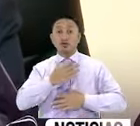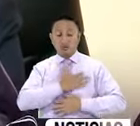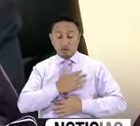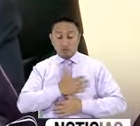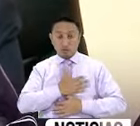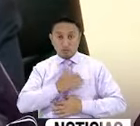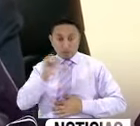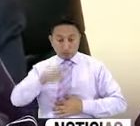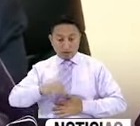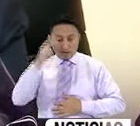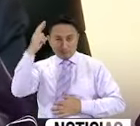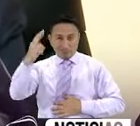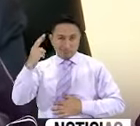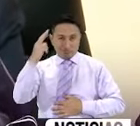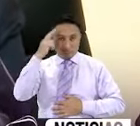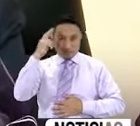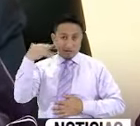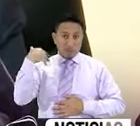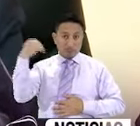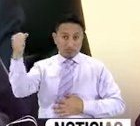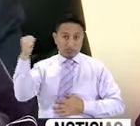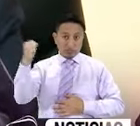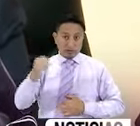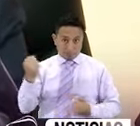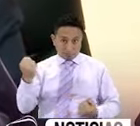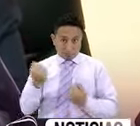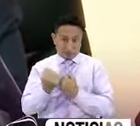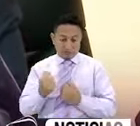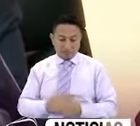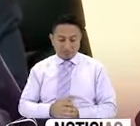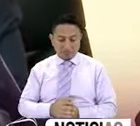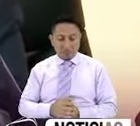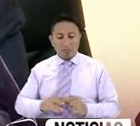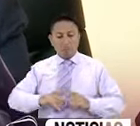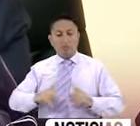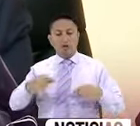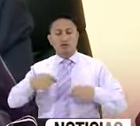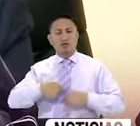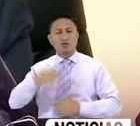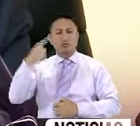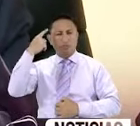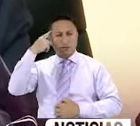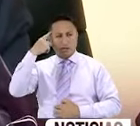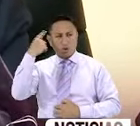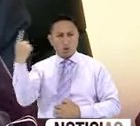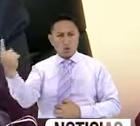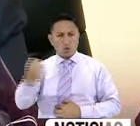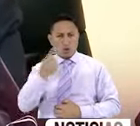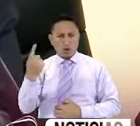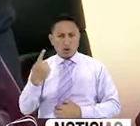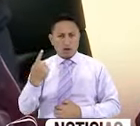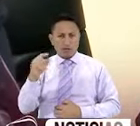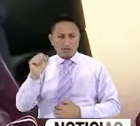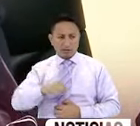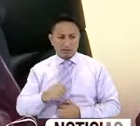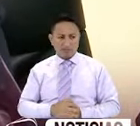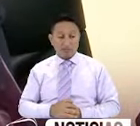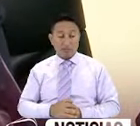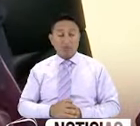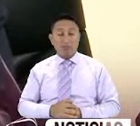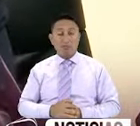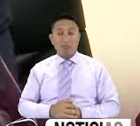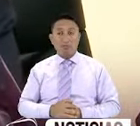razón y el derecho, yo creo que la única forma de dar un paso a